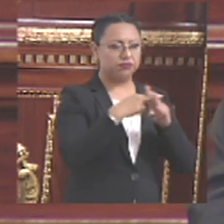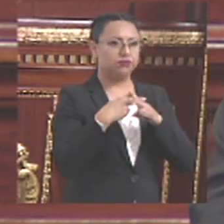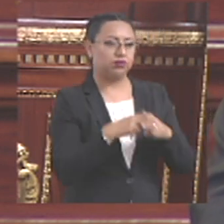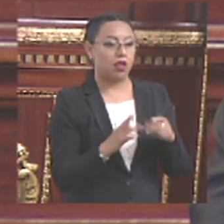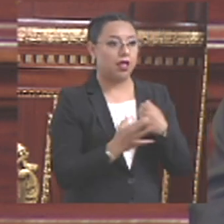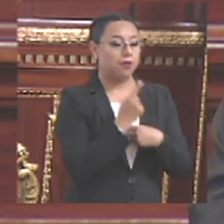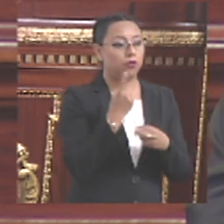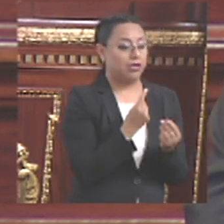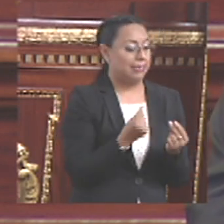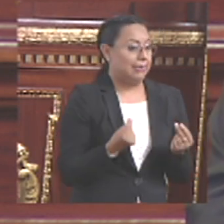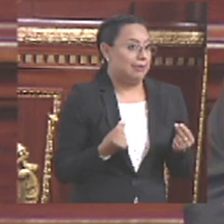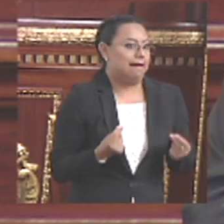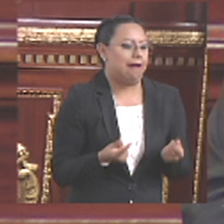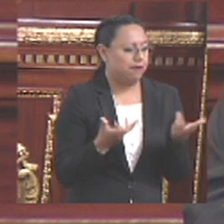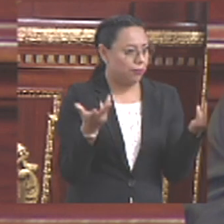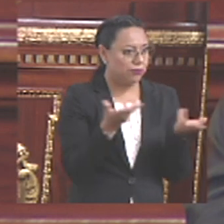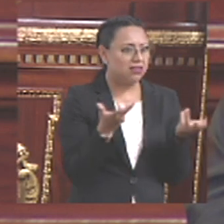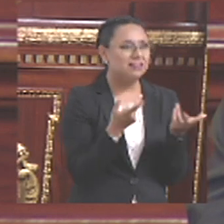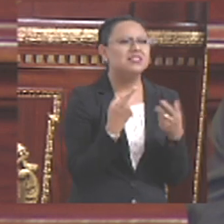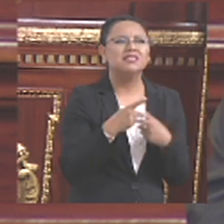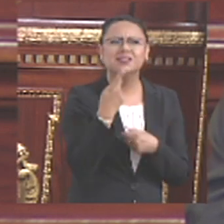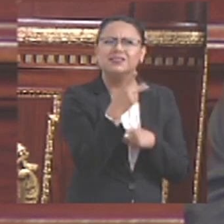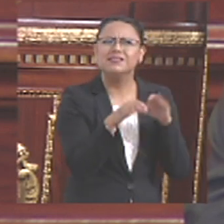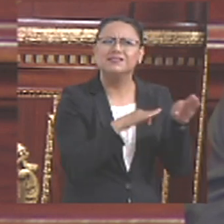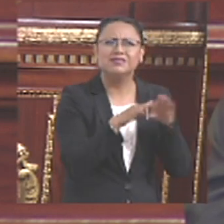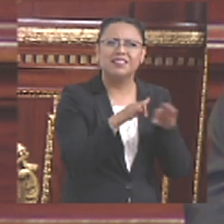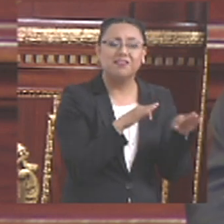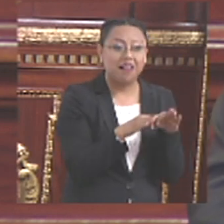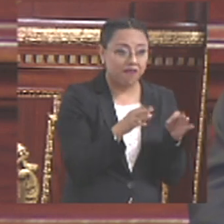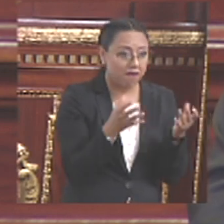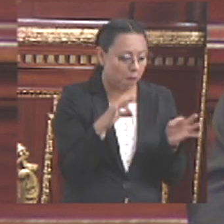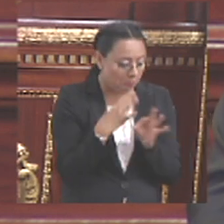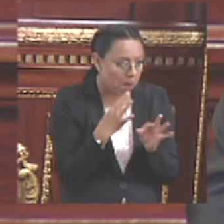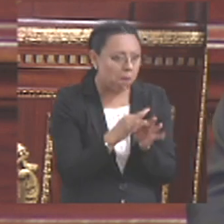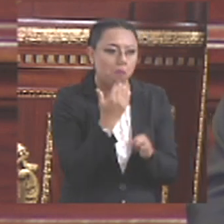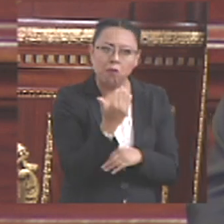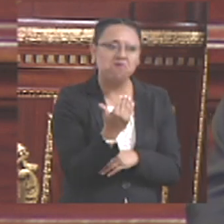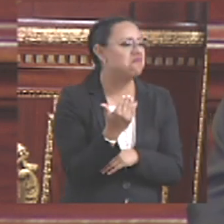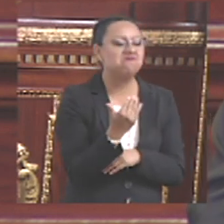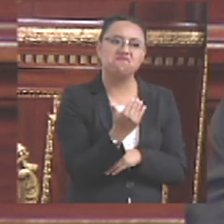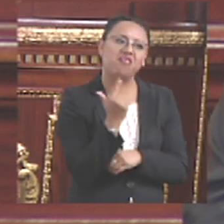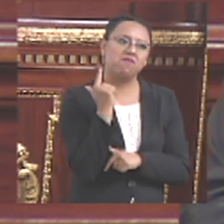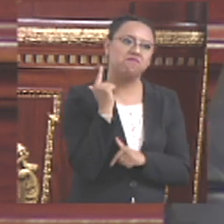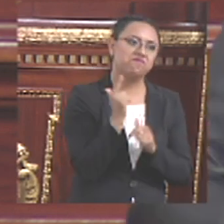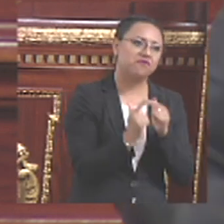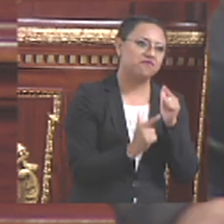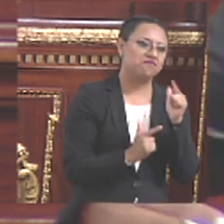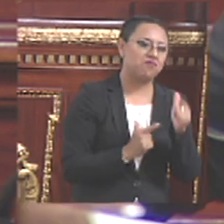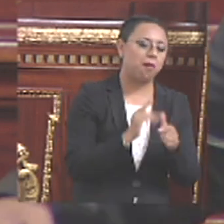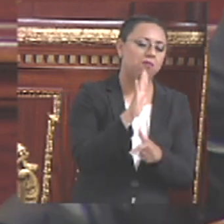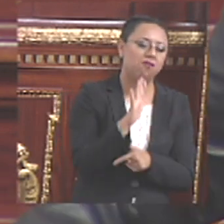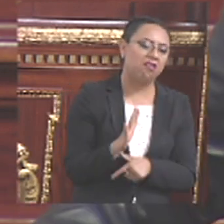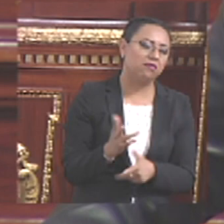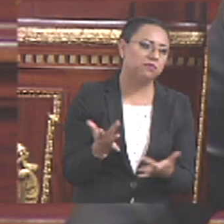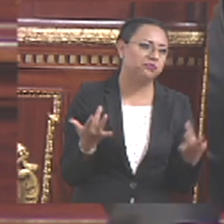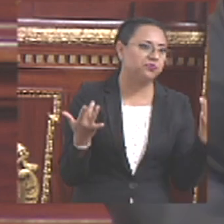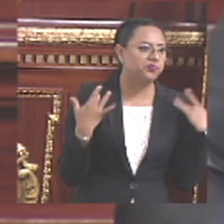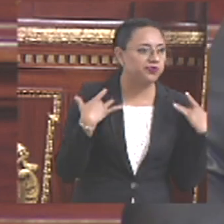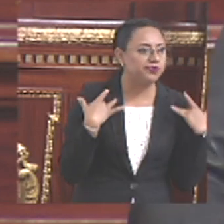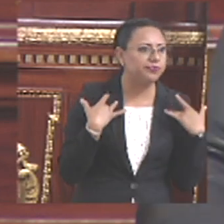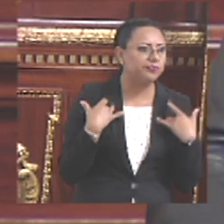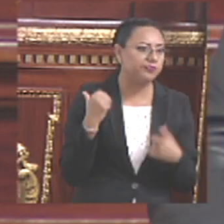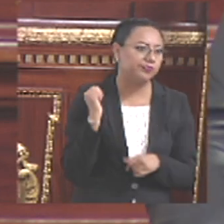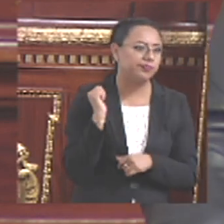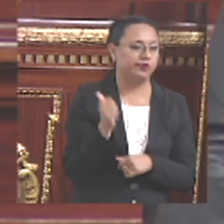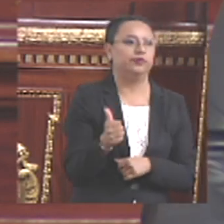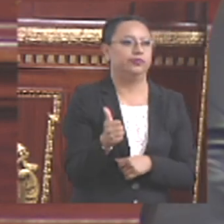manera inmediata, su trabajo ha sido demasiado lento, pero sobre todo insensible y arbitrario. Y